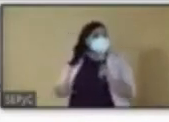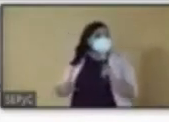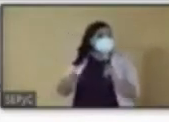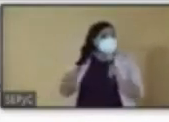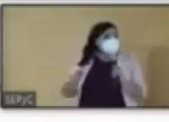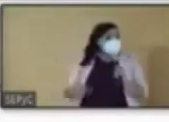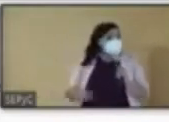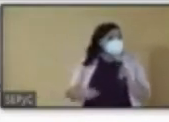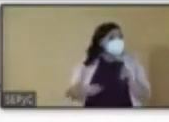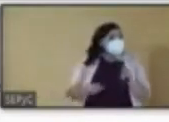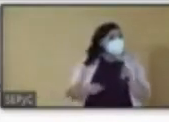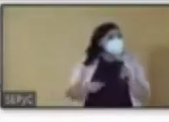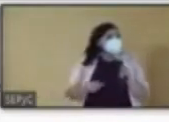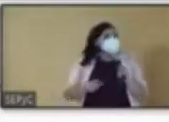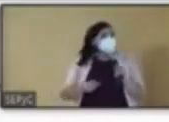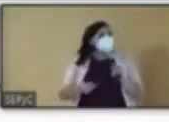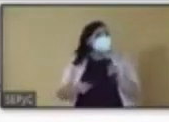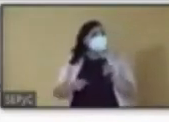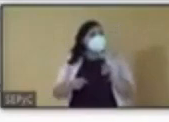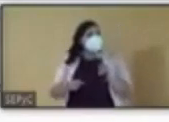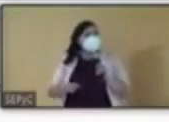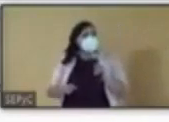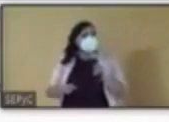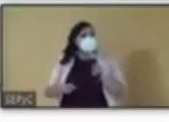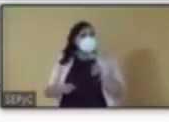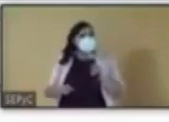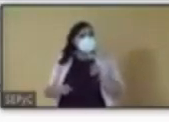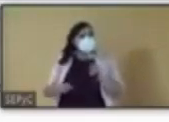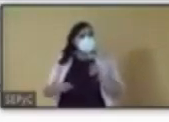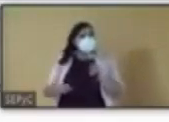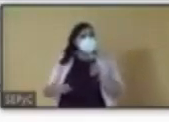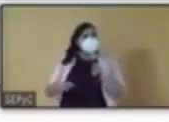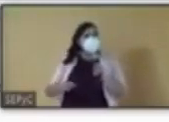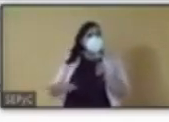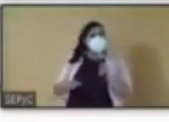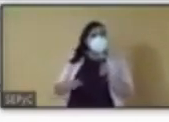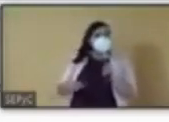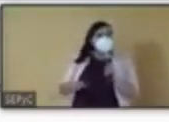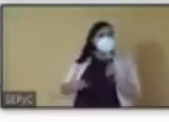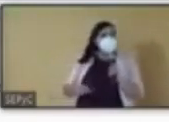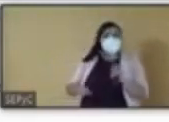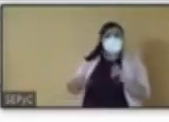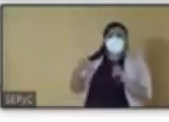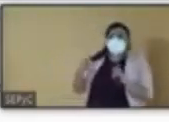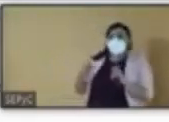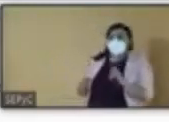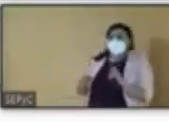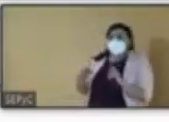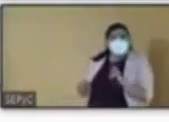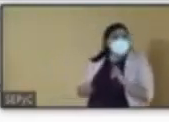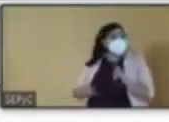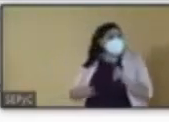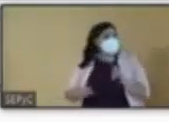deberá identificar cuáles fueron esos clientes principales hasta los 2 últimos años que le